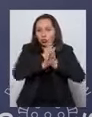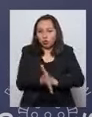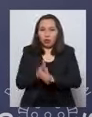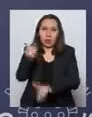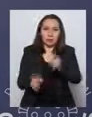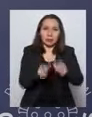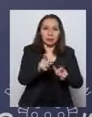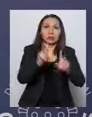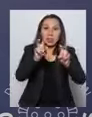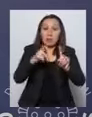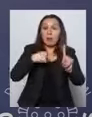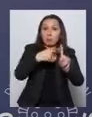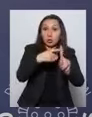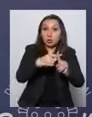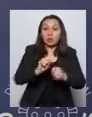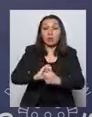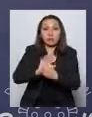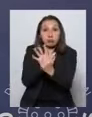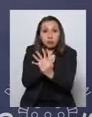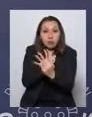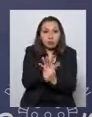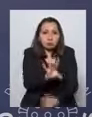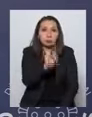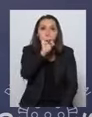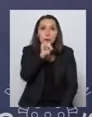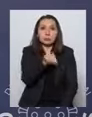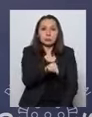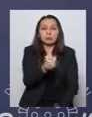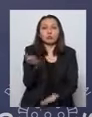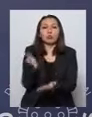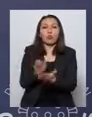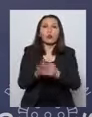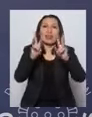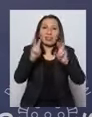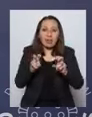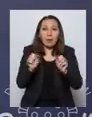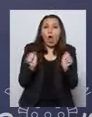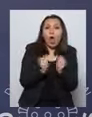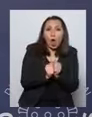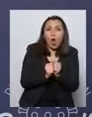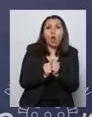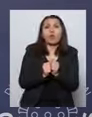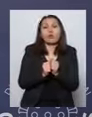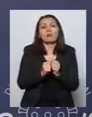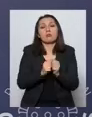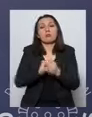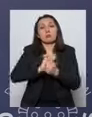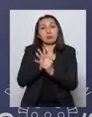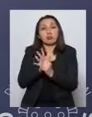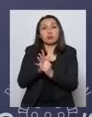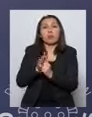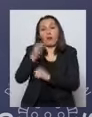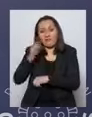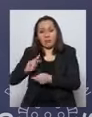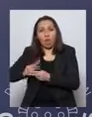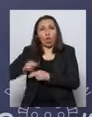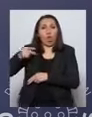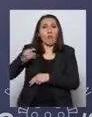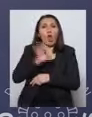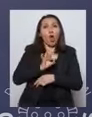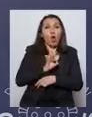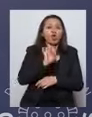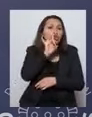que estén positivos para coronavirus como fallecidos con o por coronavirus y esa la estadística de los